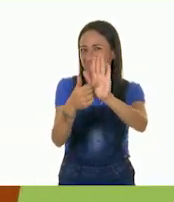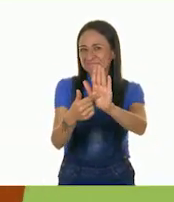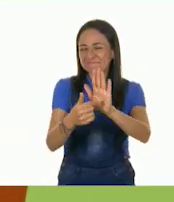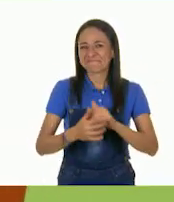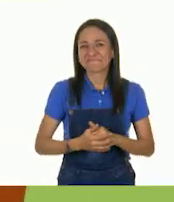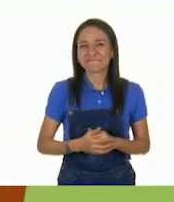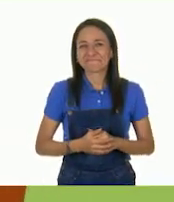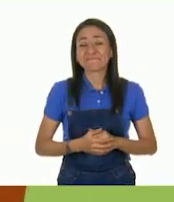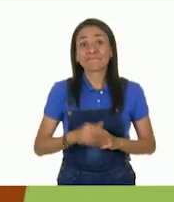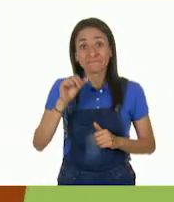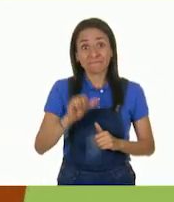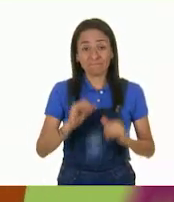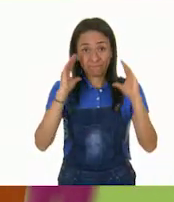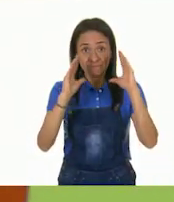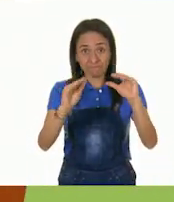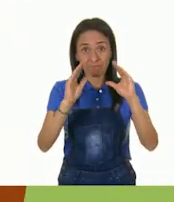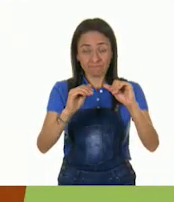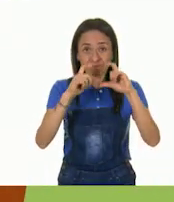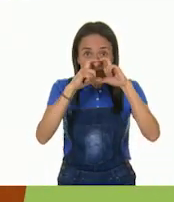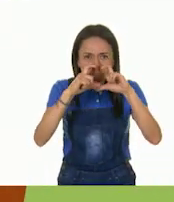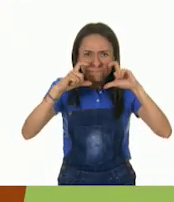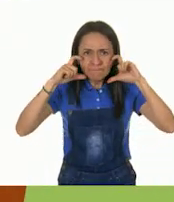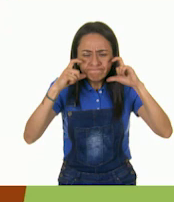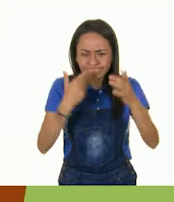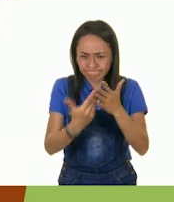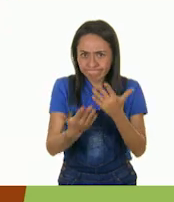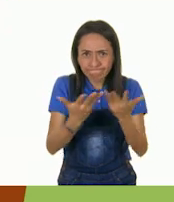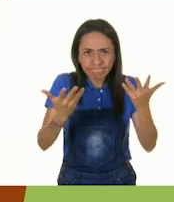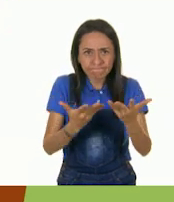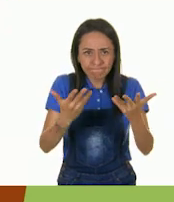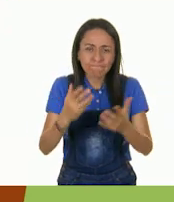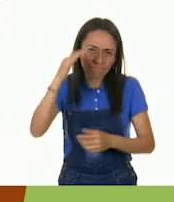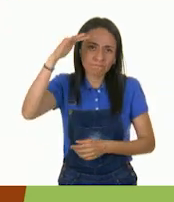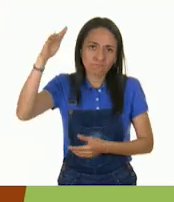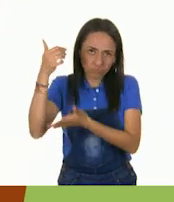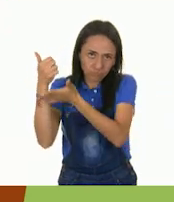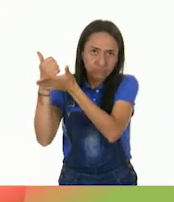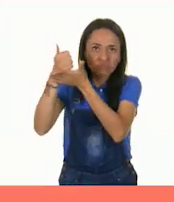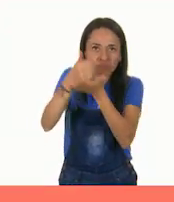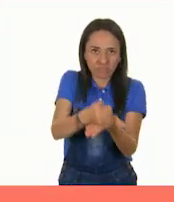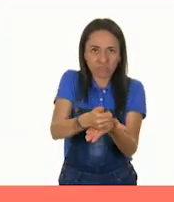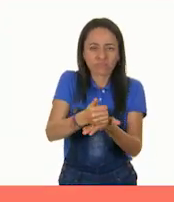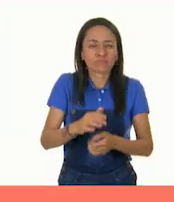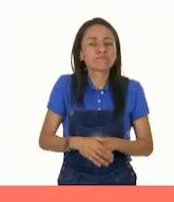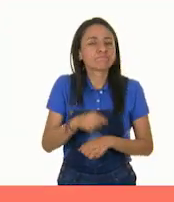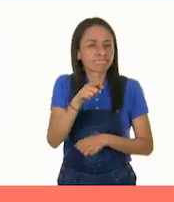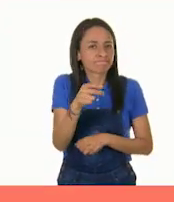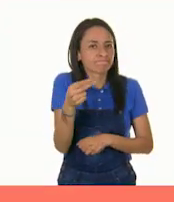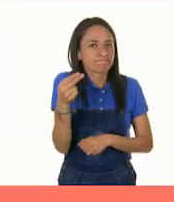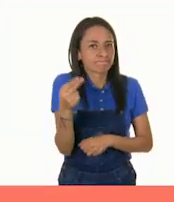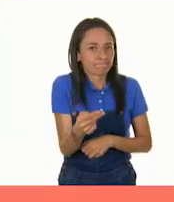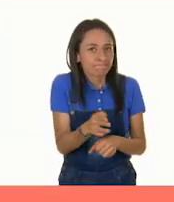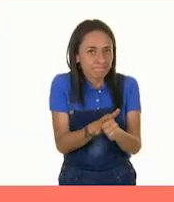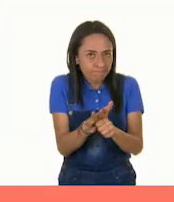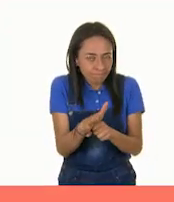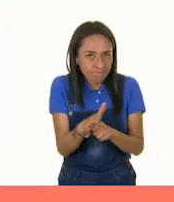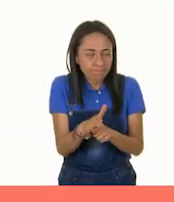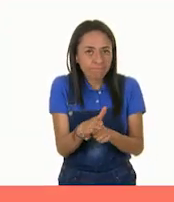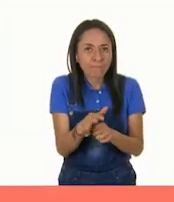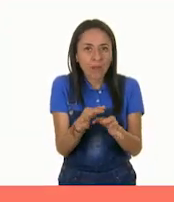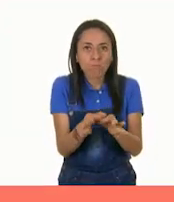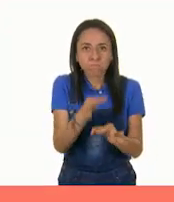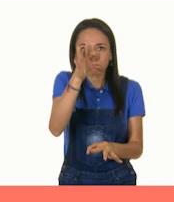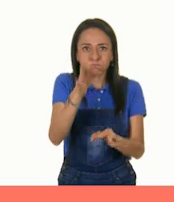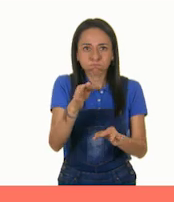te enseñaremos como hermano cubrebocas con ayuda de un adulto necesitarás o